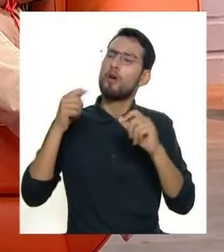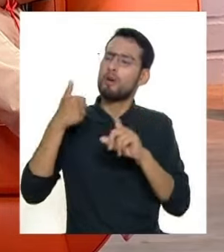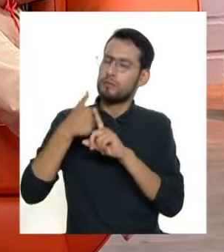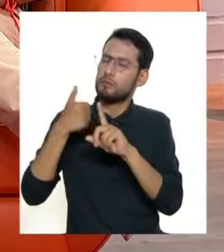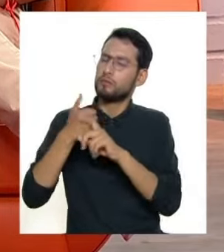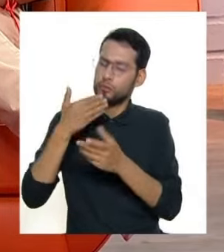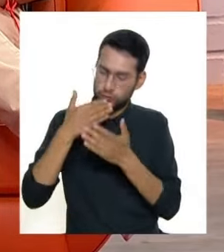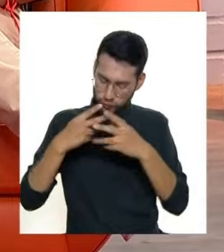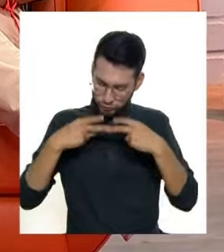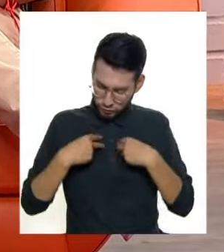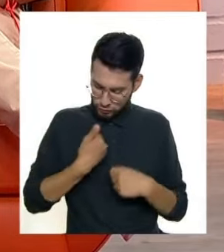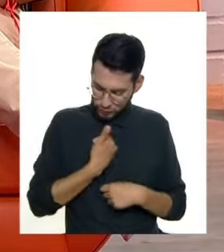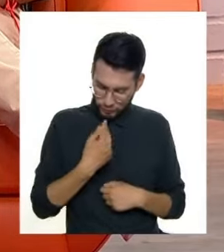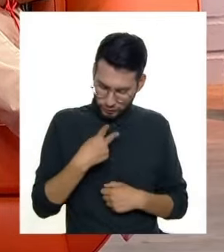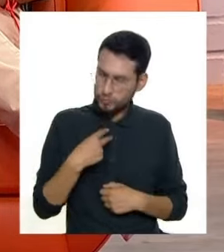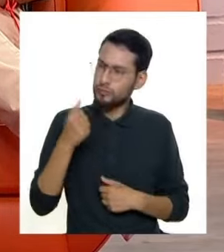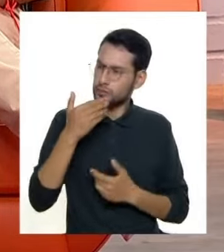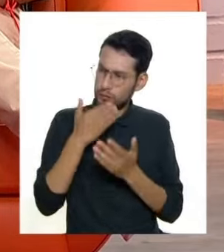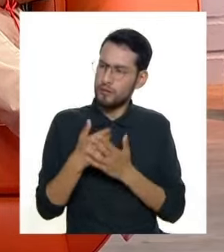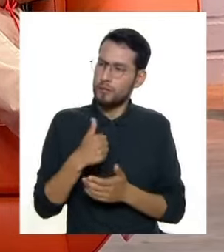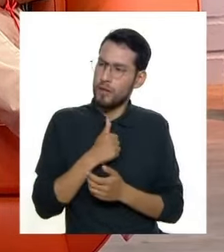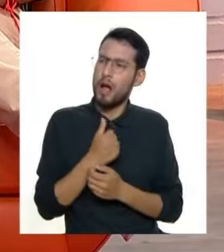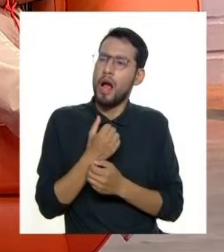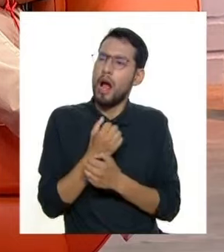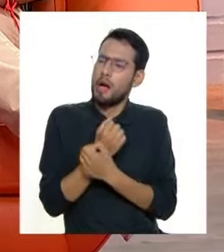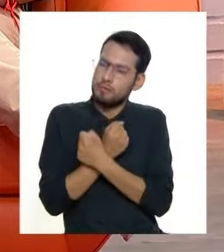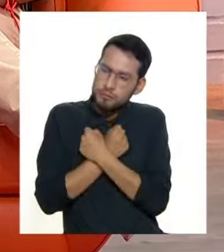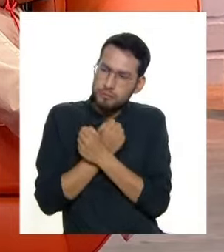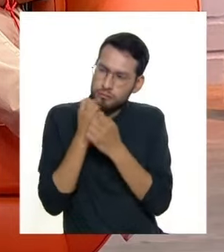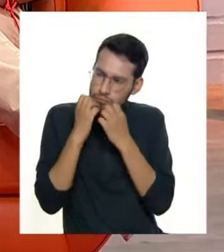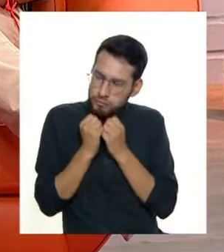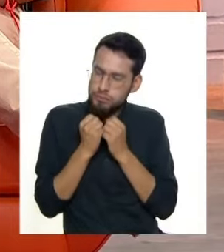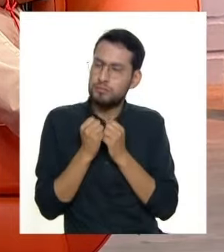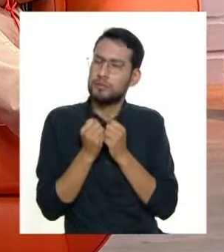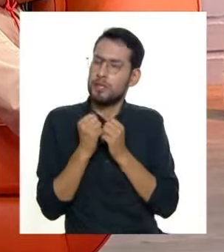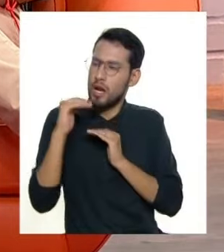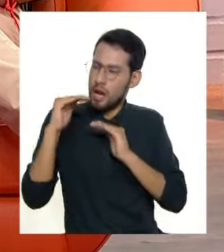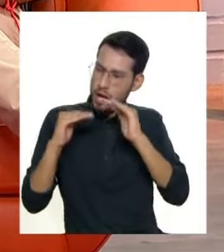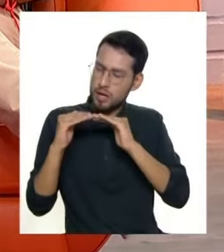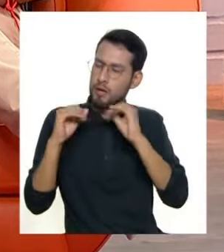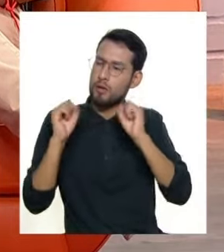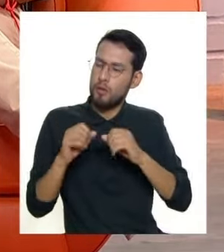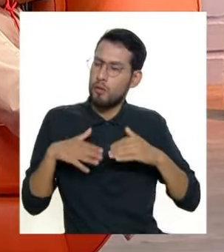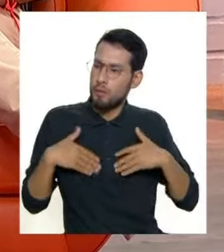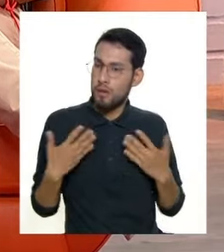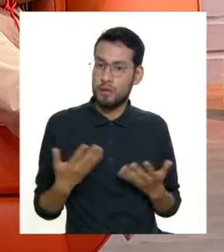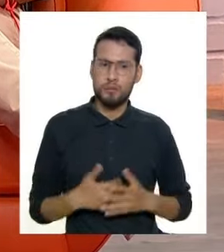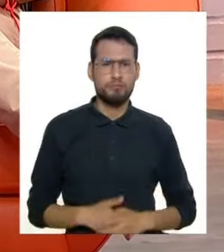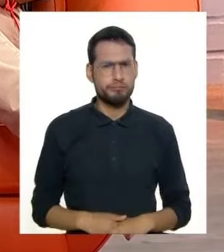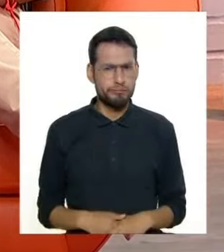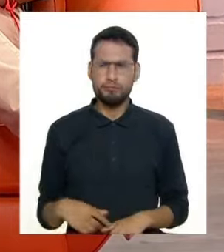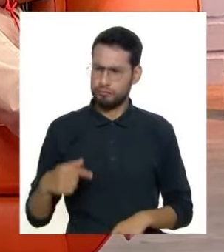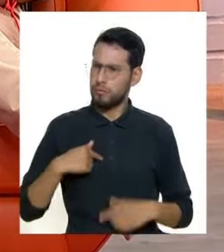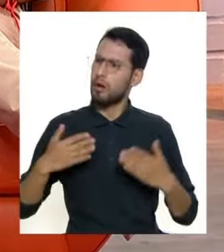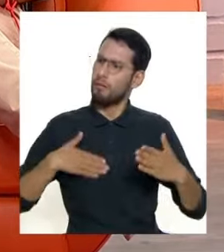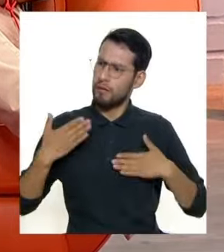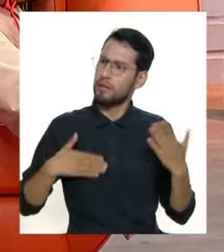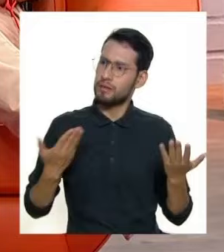un buen autoconcepto y tener una autoestima, digamos, equilibrada para poder decir, oye, yo soy